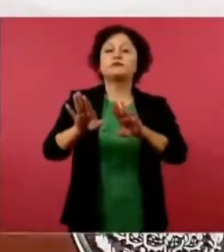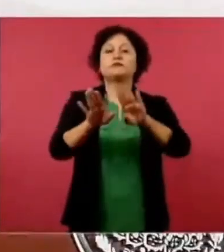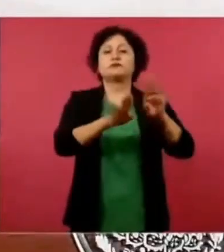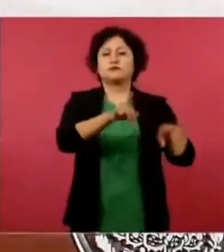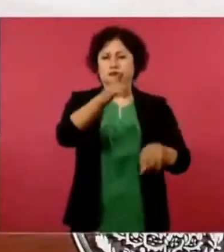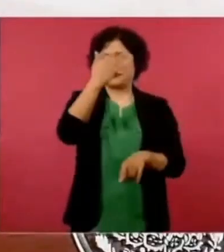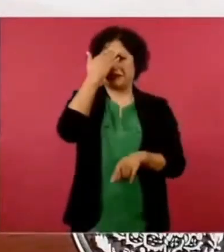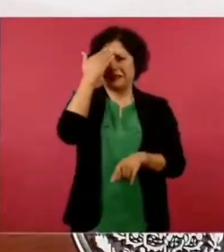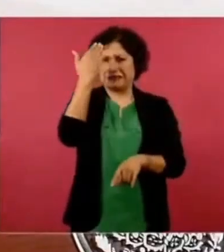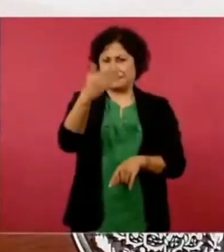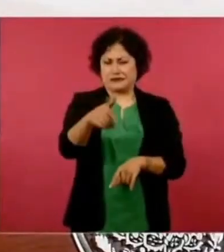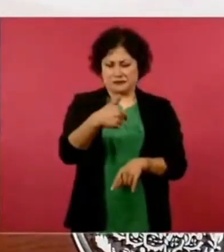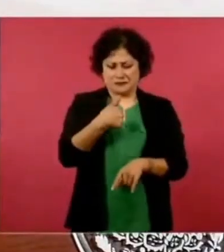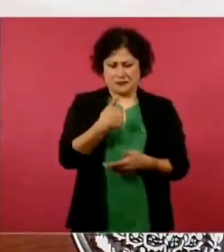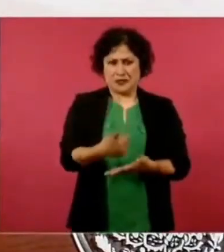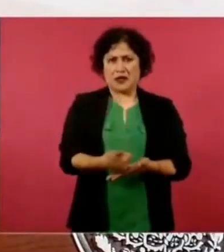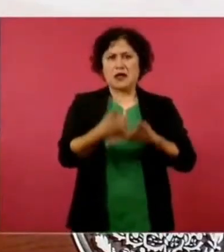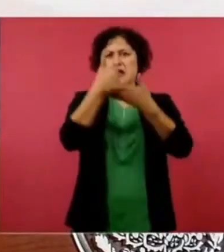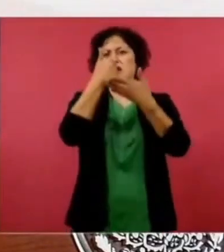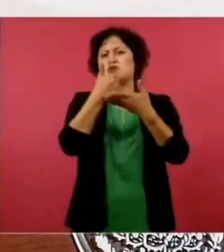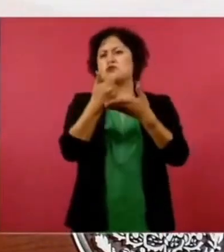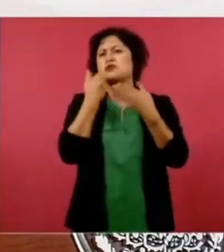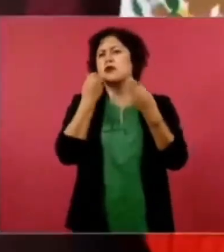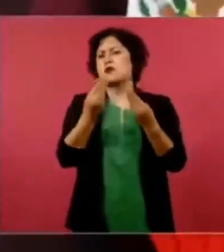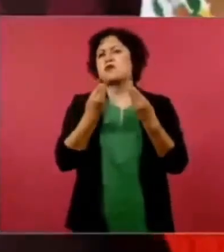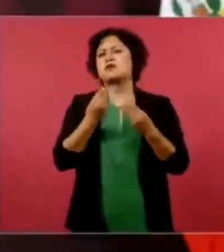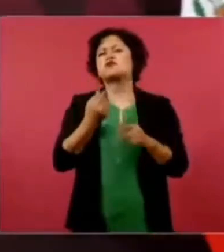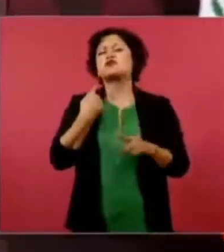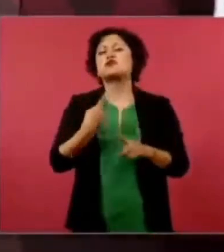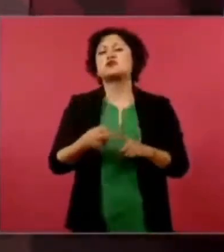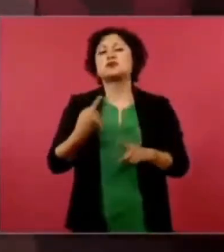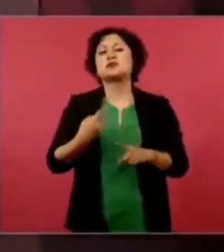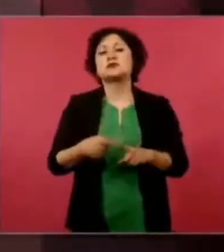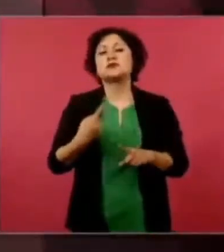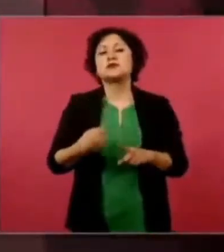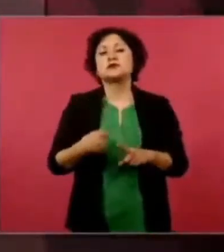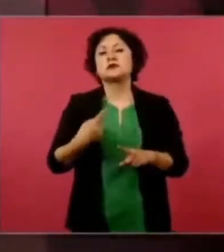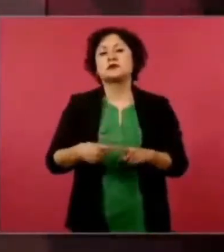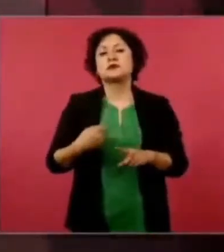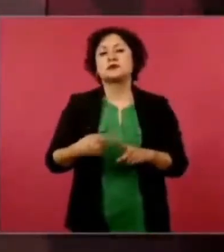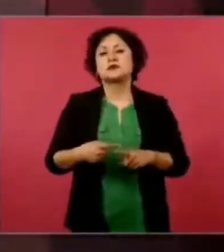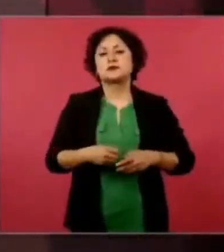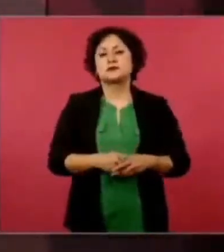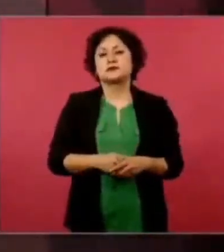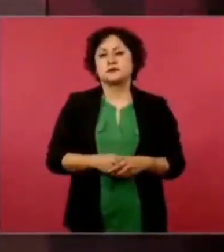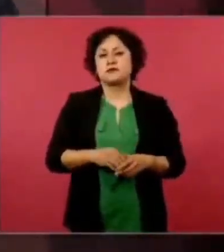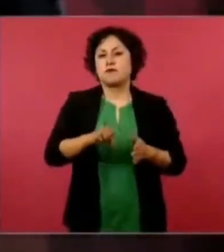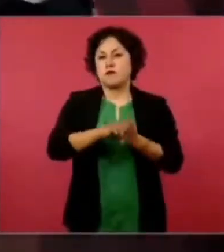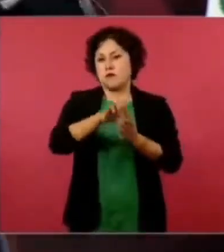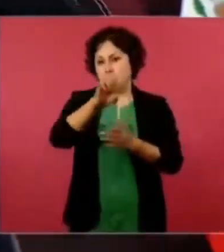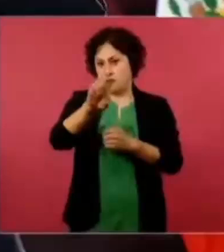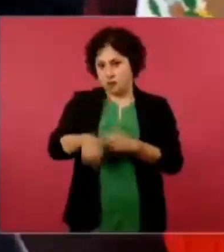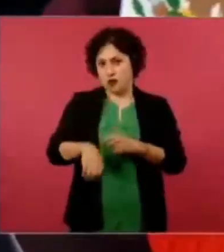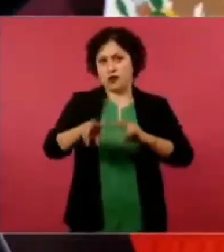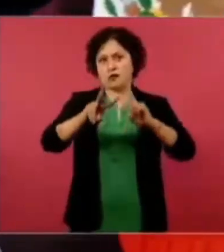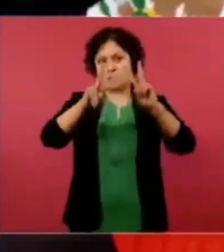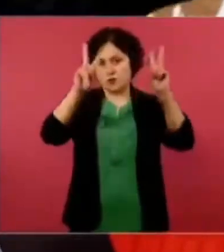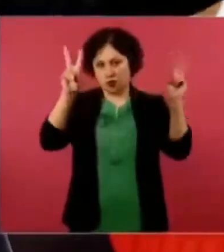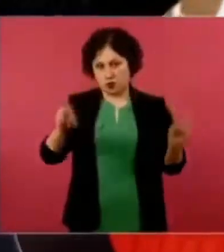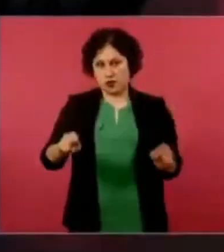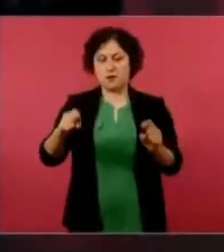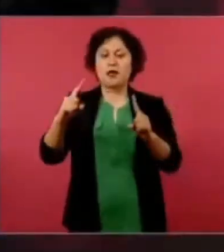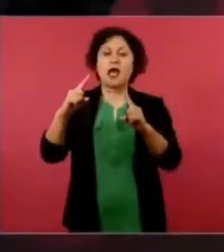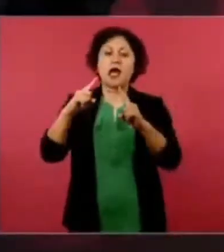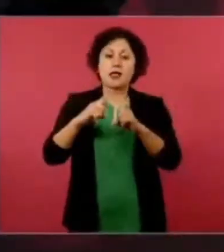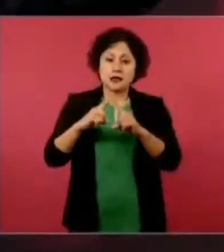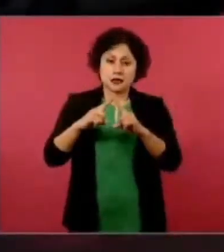¿Quién me ayuda más en cuanto a las iglesias? Pues hay respeto,